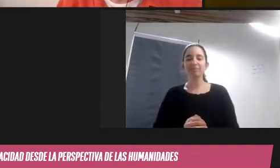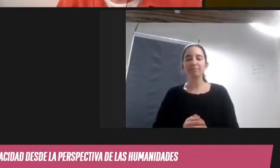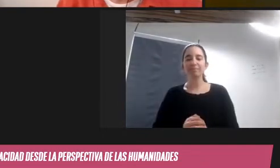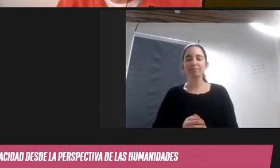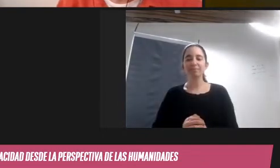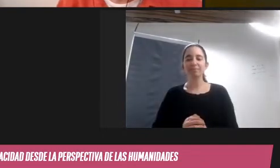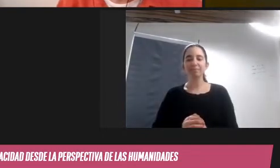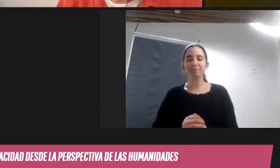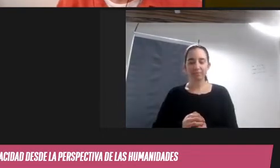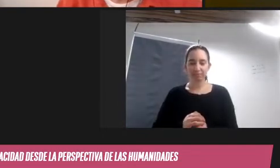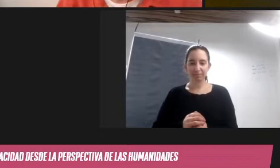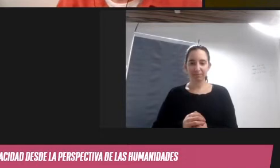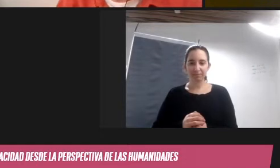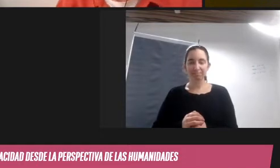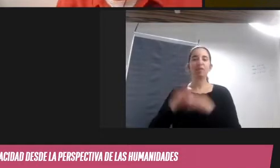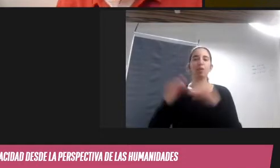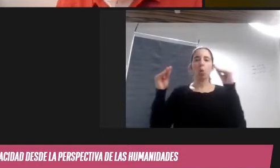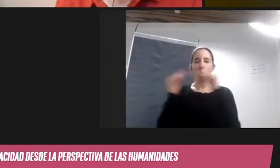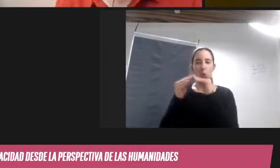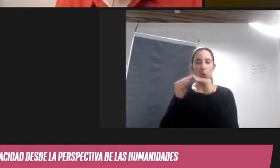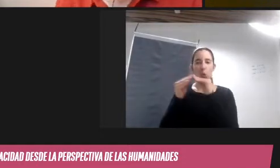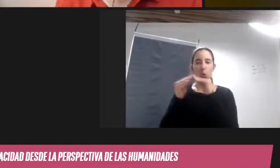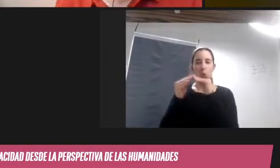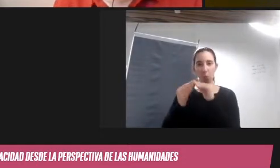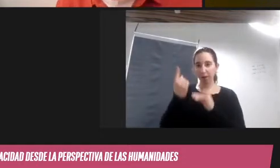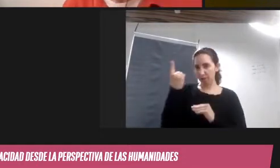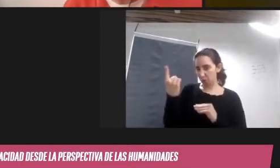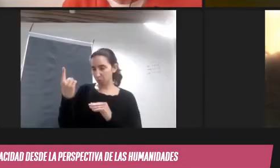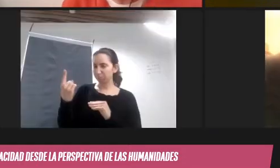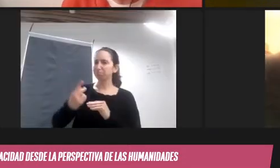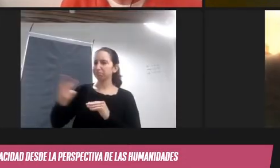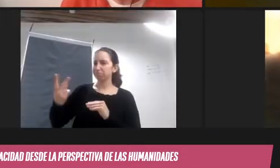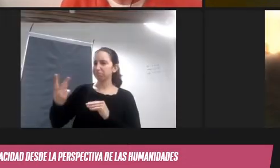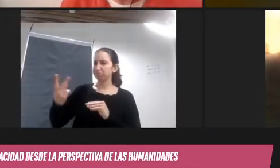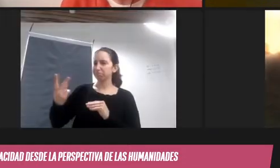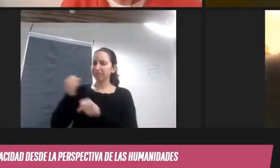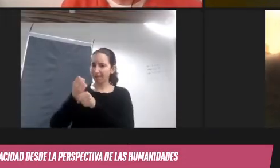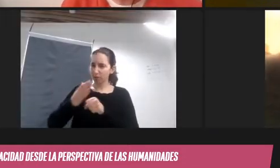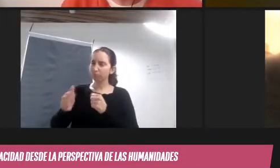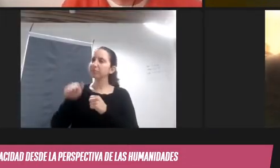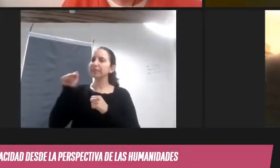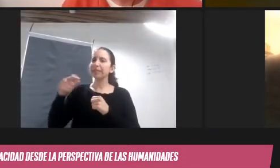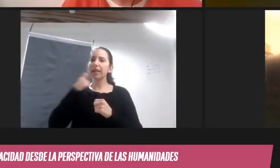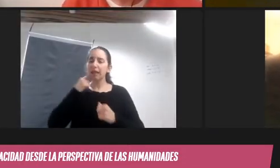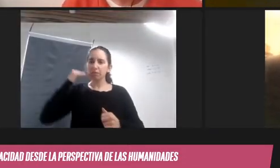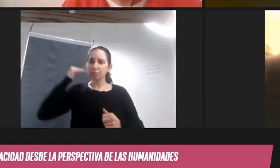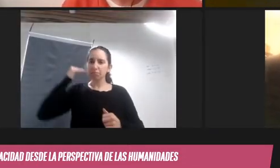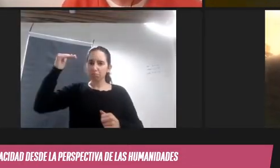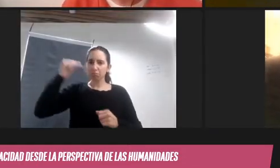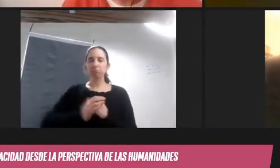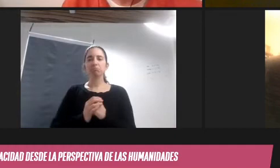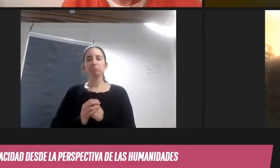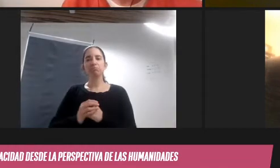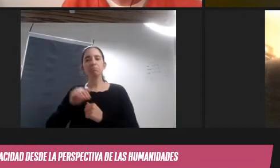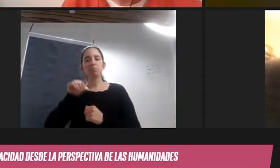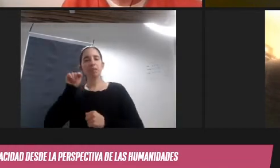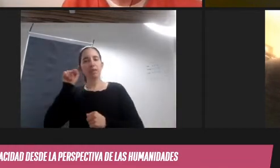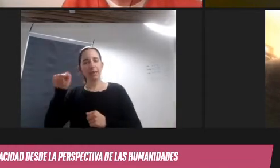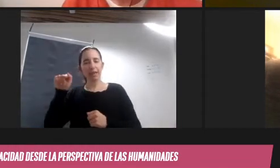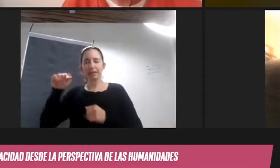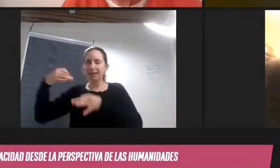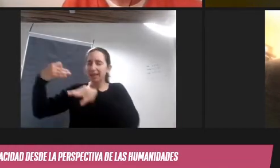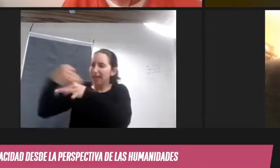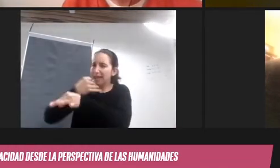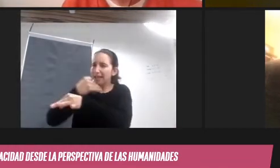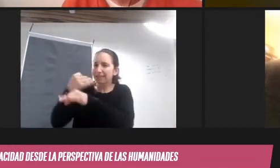es que yo tuve un compañero de trabajo que era mucho mayor que yo y que me dio una de